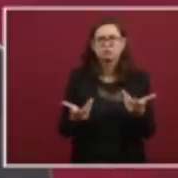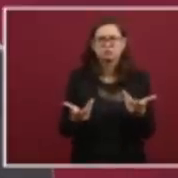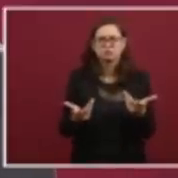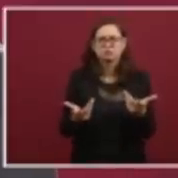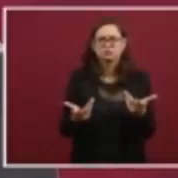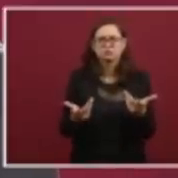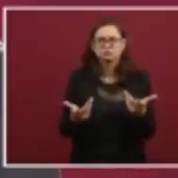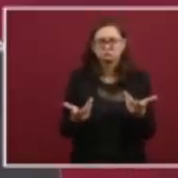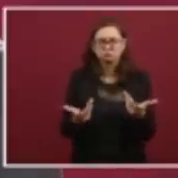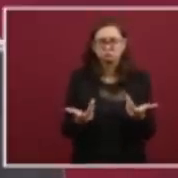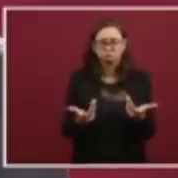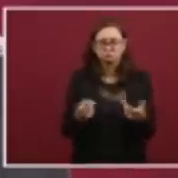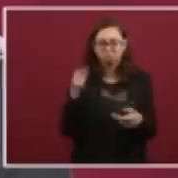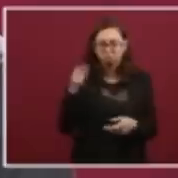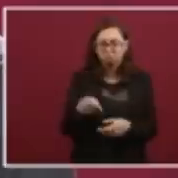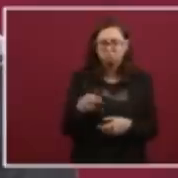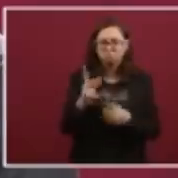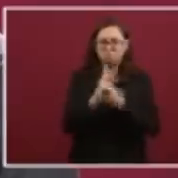es un país,